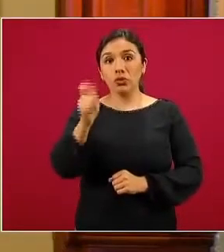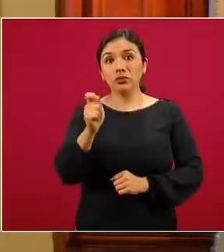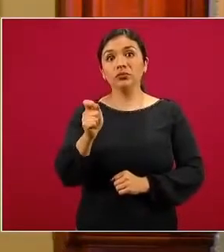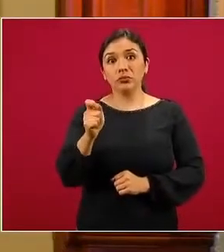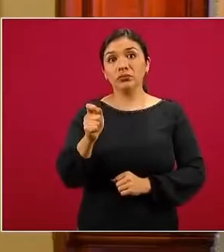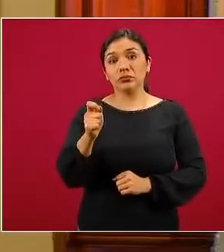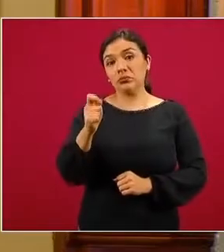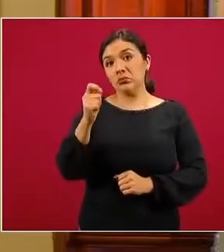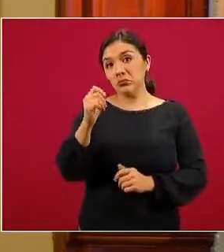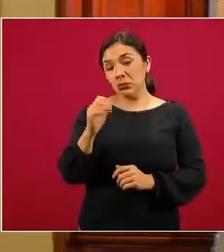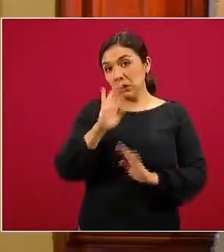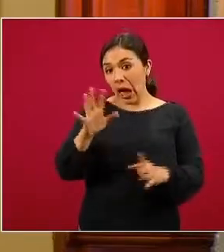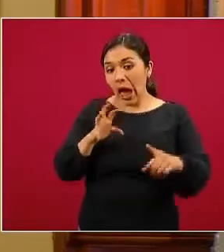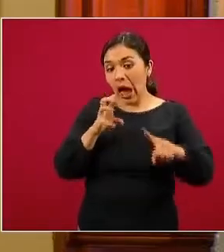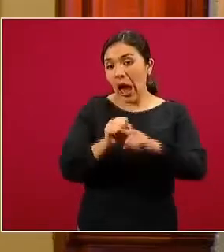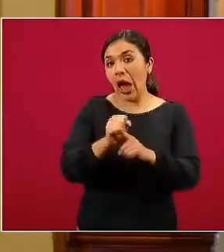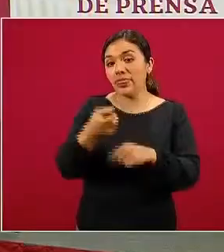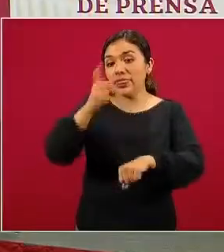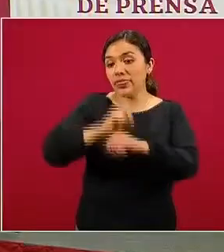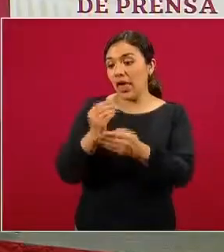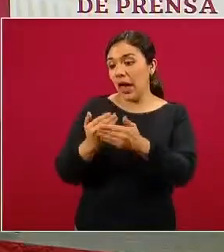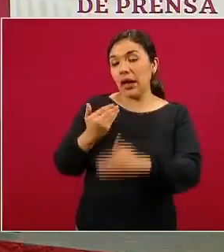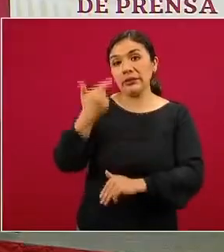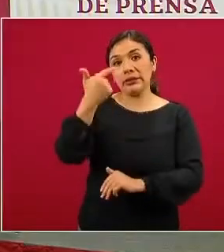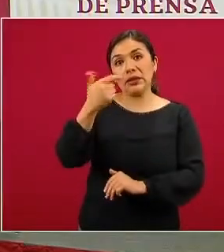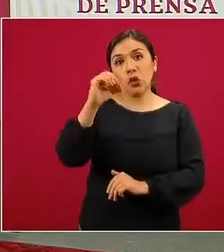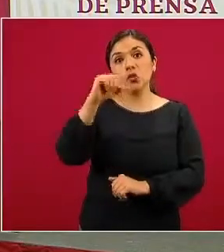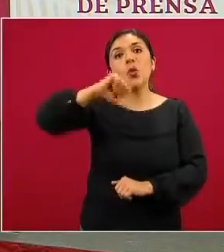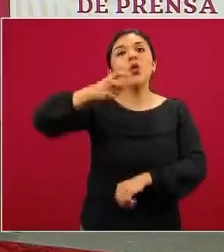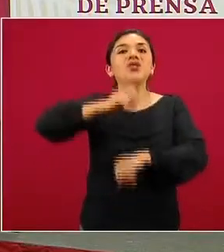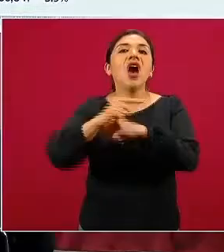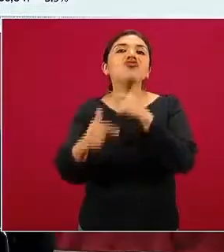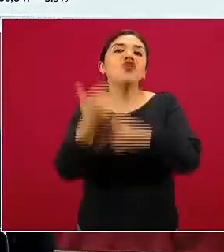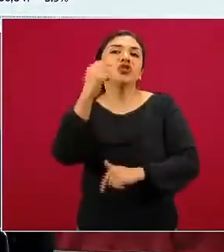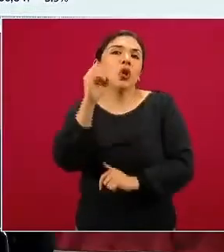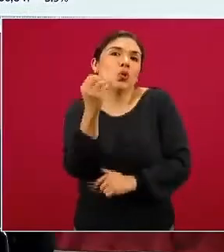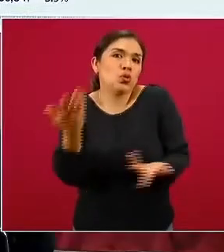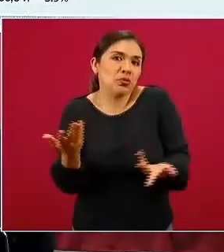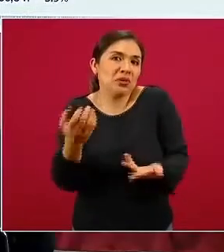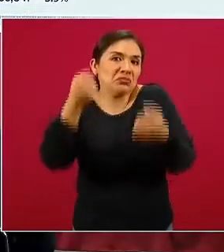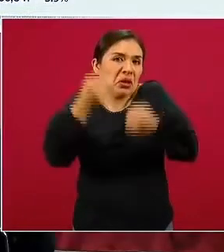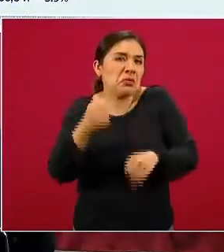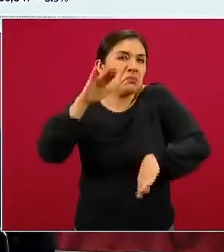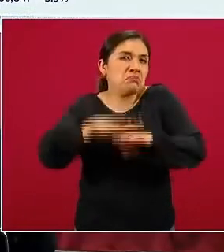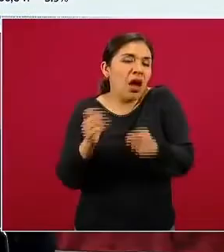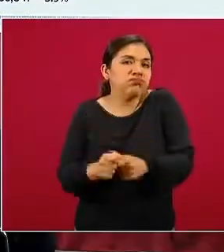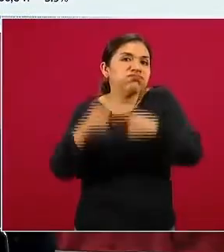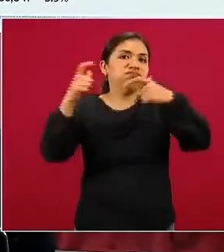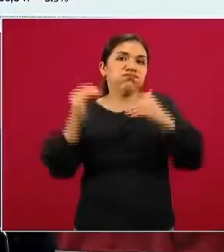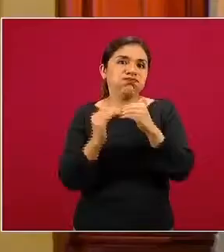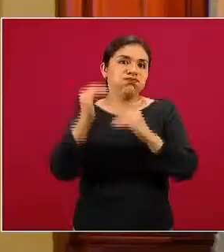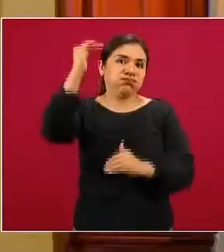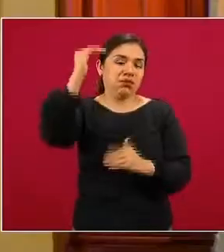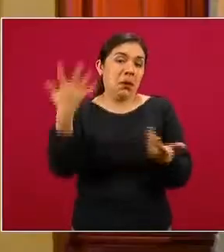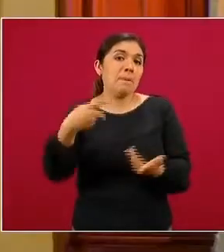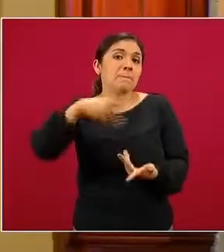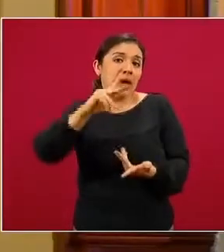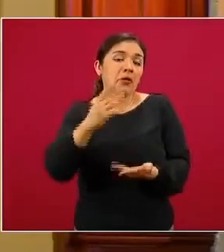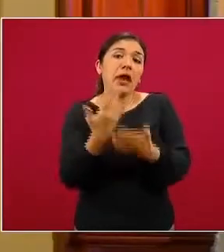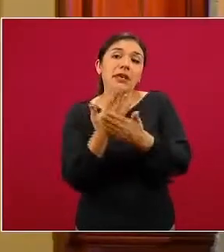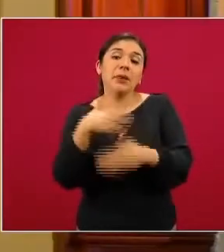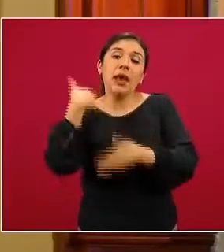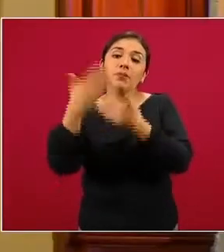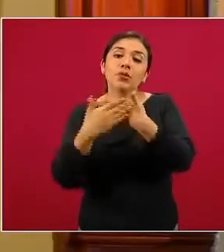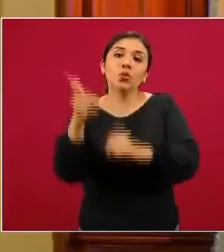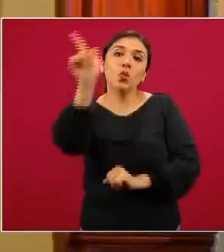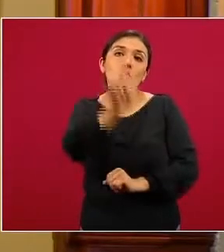avance al 7 de octubre. Hoy día ya estamos a 12 de octubre, de seguro debe haber ya un incremento, pero vamos a esperar